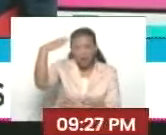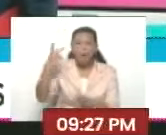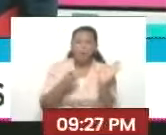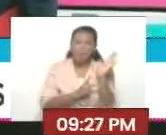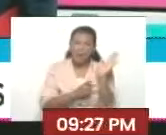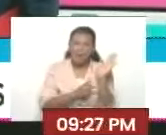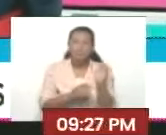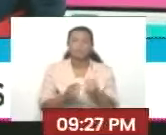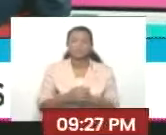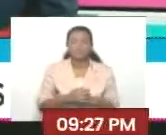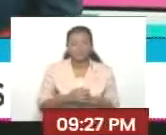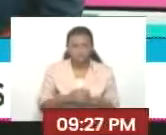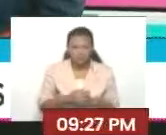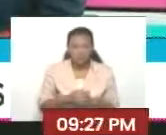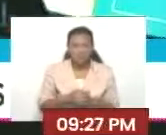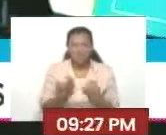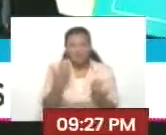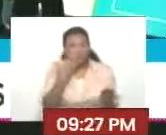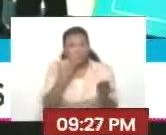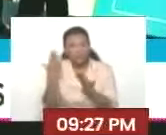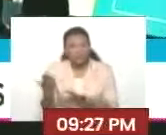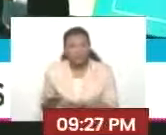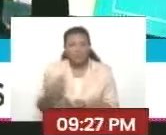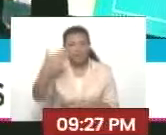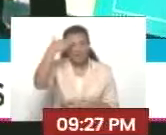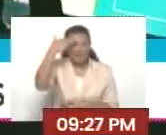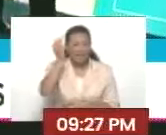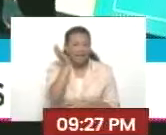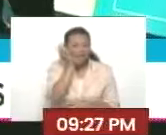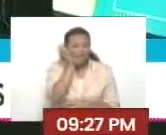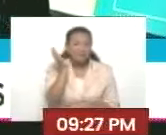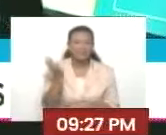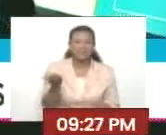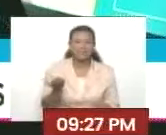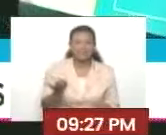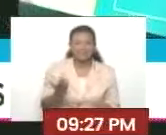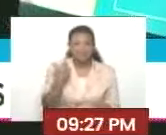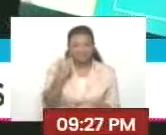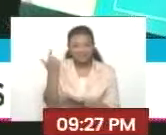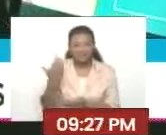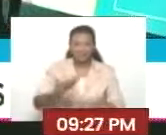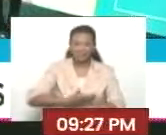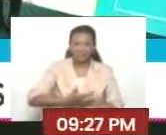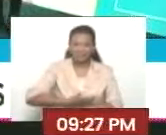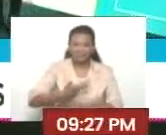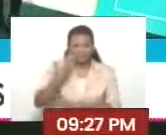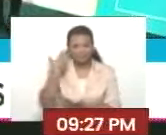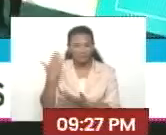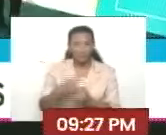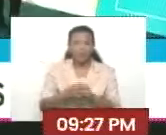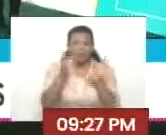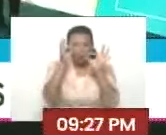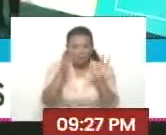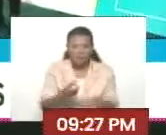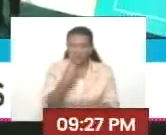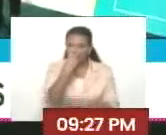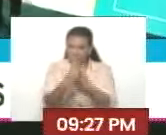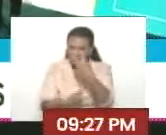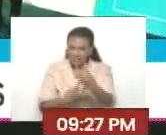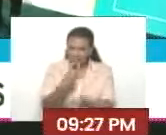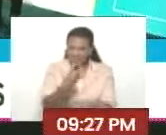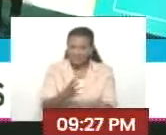de nacimiento, pues. Sí. Y aquí tenemos a la alcaldesa de Caracas, que se vino hasta Los Teques, ¿vale? En visita oficial.